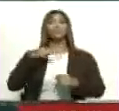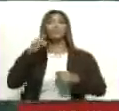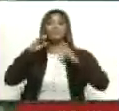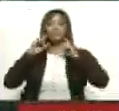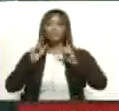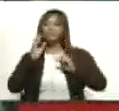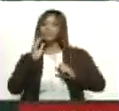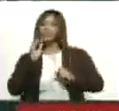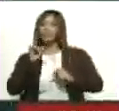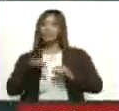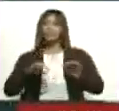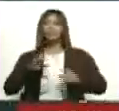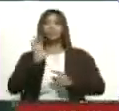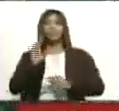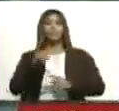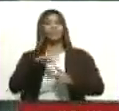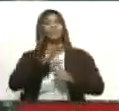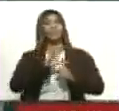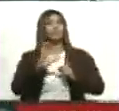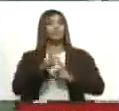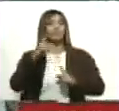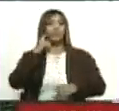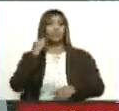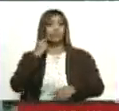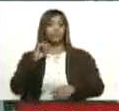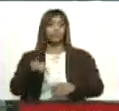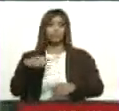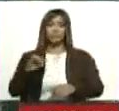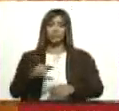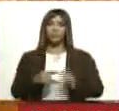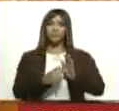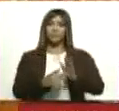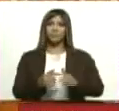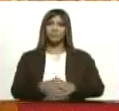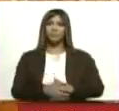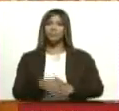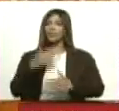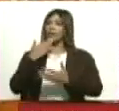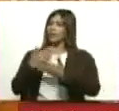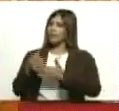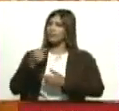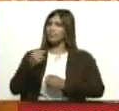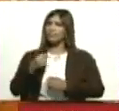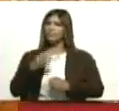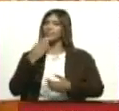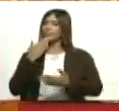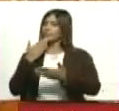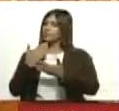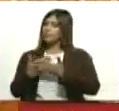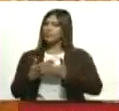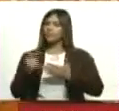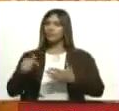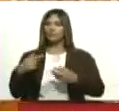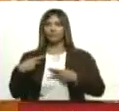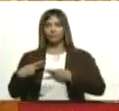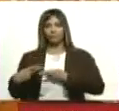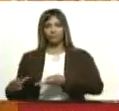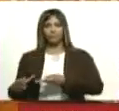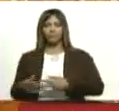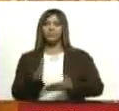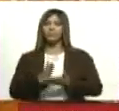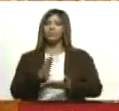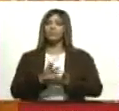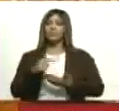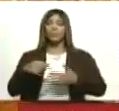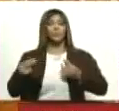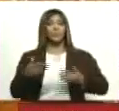el teatro en nuestra cultura sigue dando de qué hablar. Gracias, José Luis, por aceptar esta entrevista. Muchísimas gracias por estar acá con nosotros y bienvenido siempre a